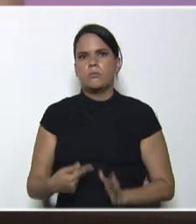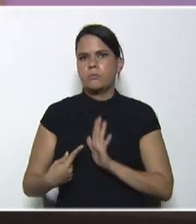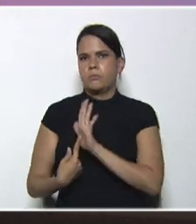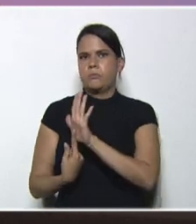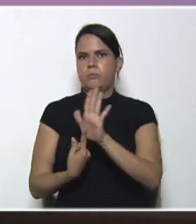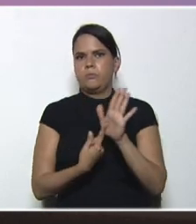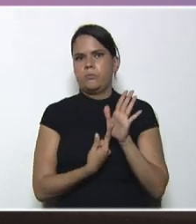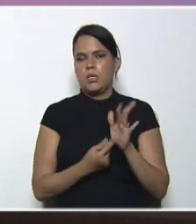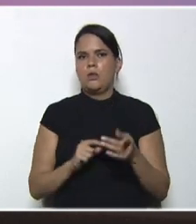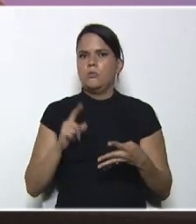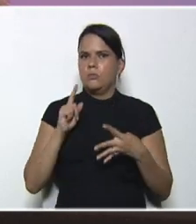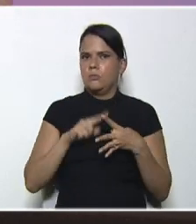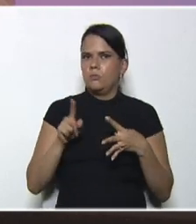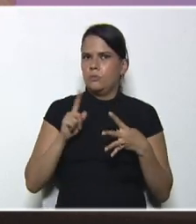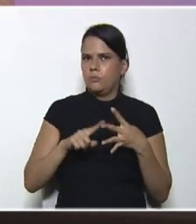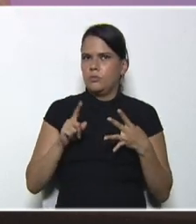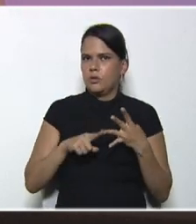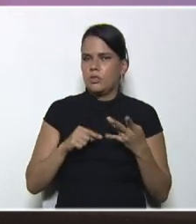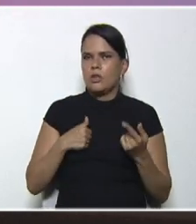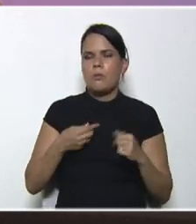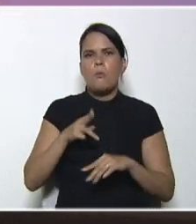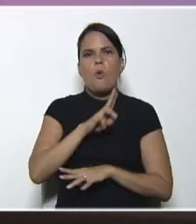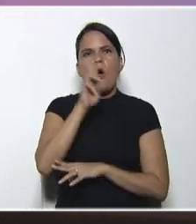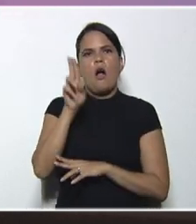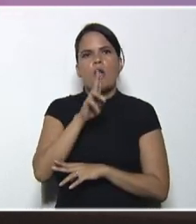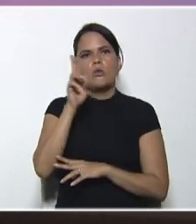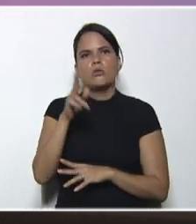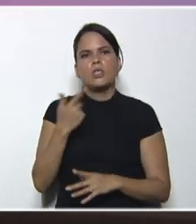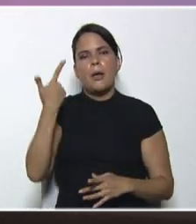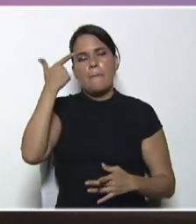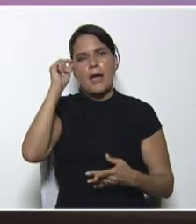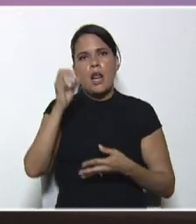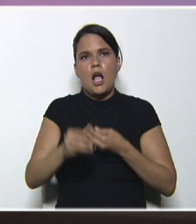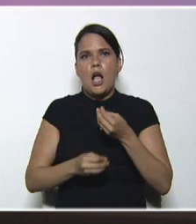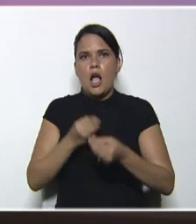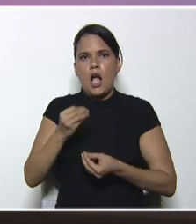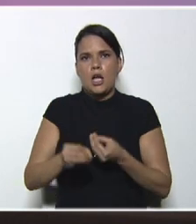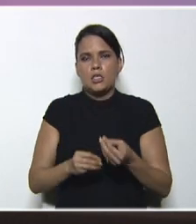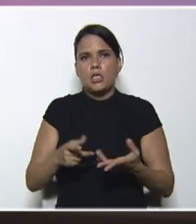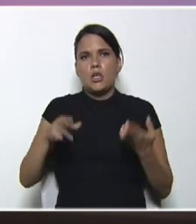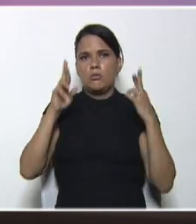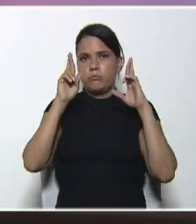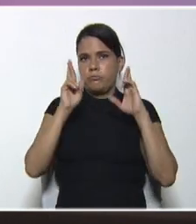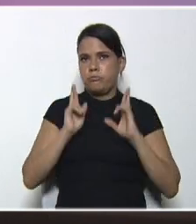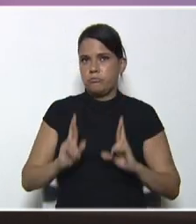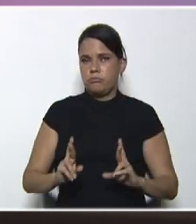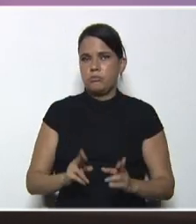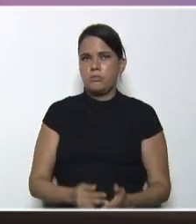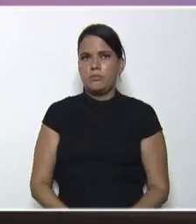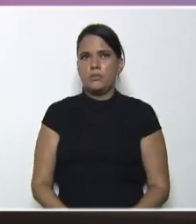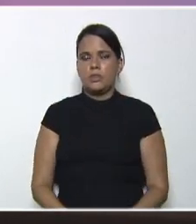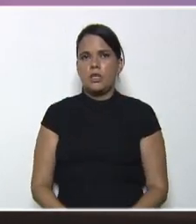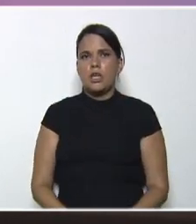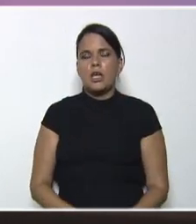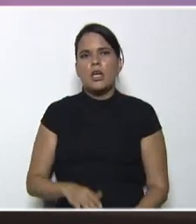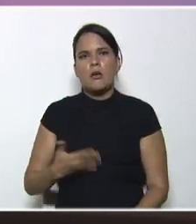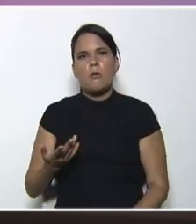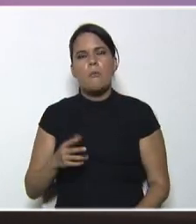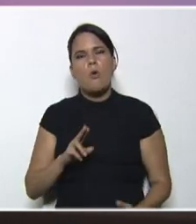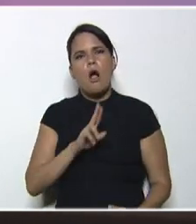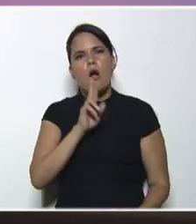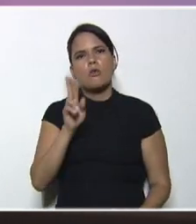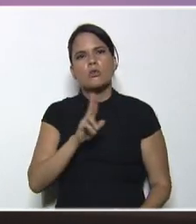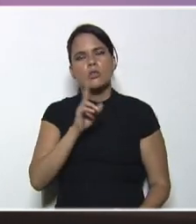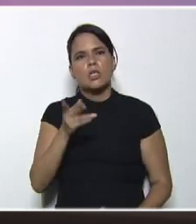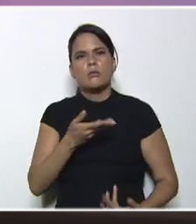mostrar algunos materiales que vamos a utilizar para la elaboración de los recursos que vamos a utilizar para